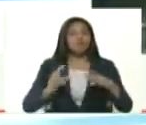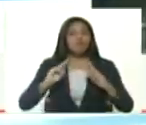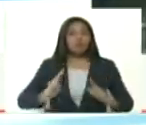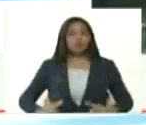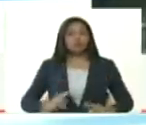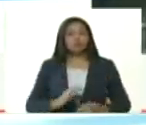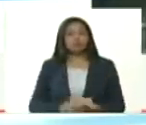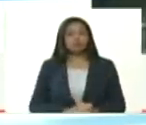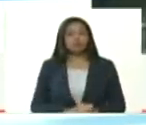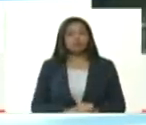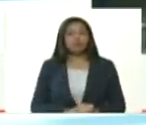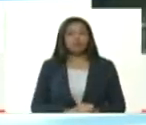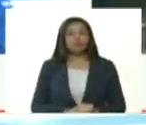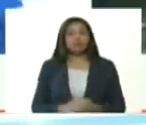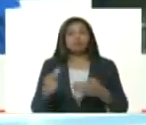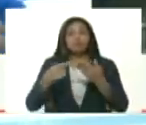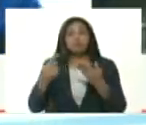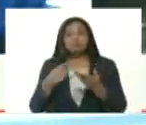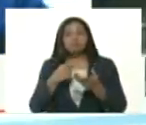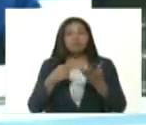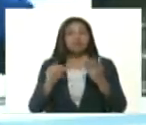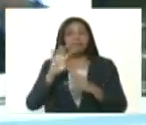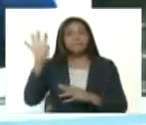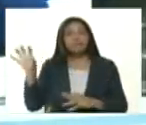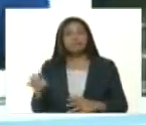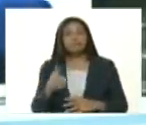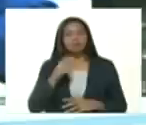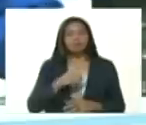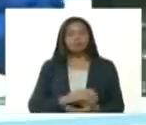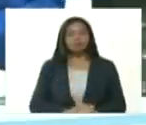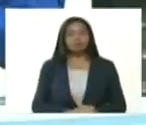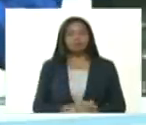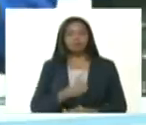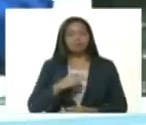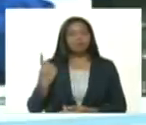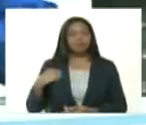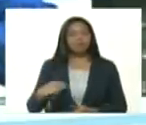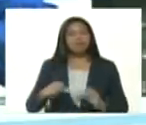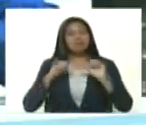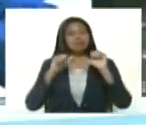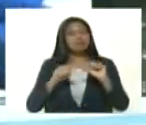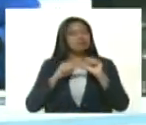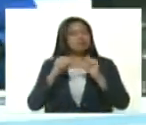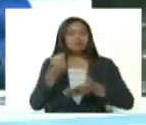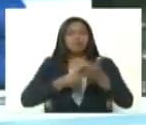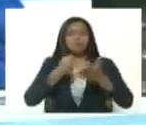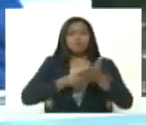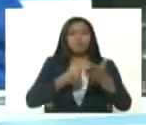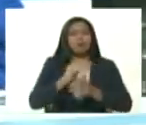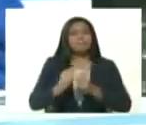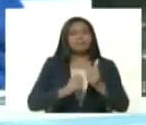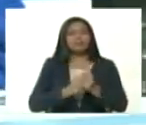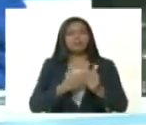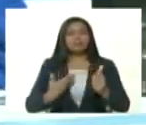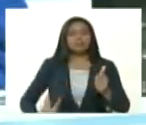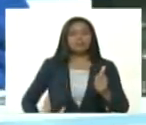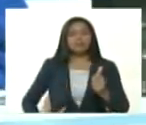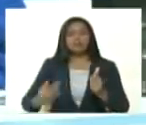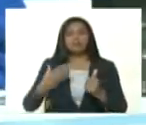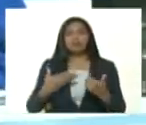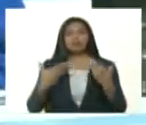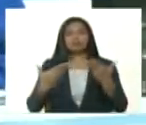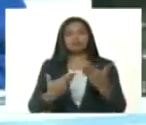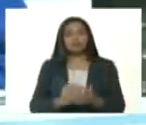humanitaria. Bueno, hay datos sobre distintos países y tenemos nosotros que seguir nuestra batalla. Señora vicepresidenta, ¿qué más le podemos